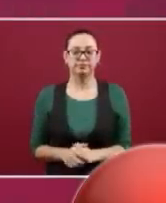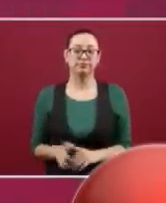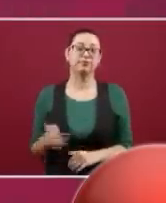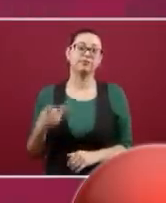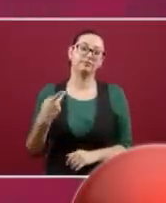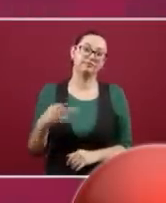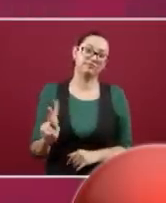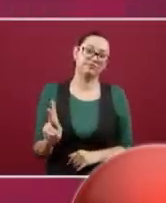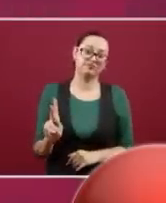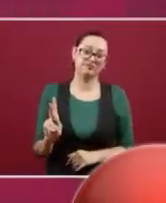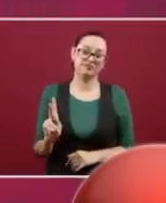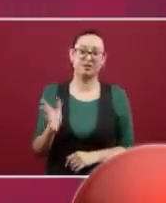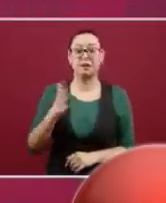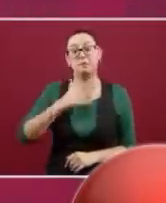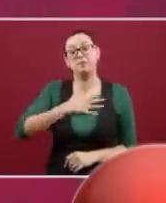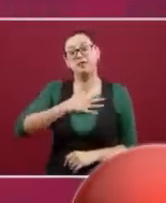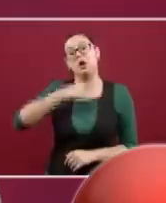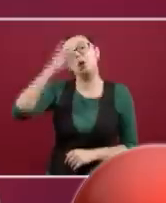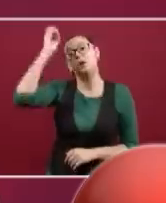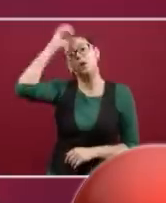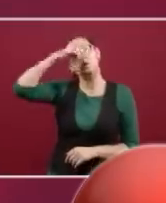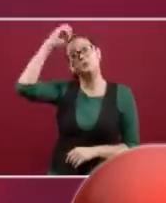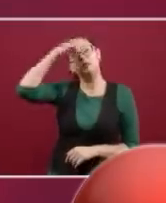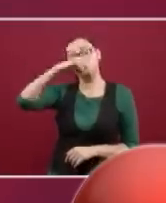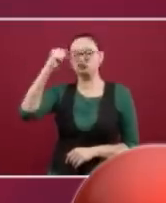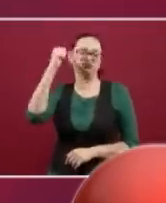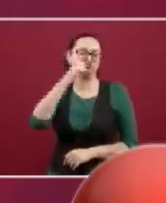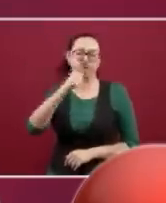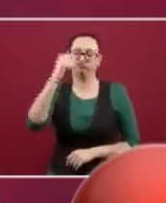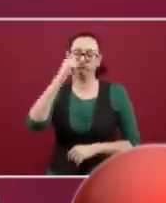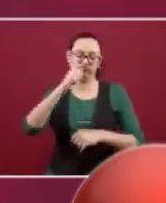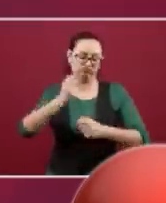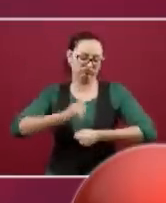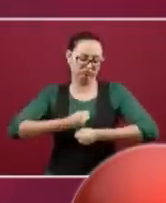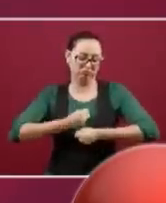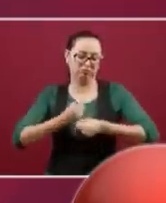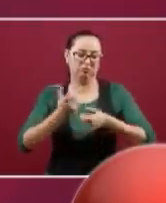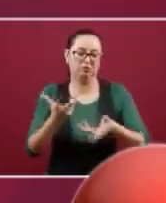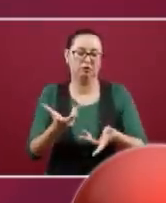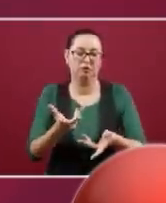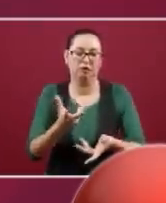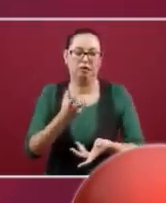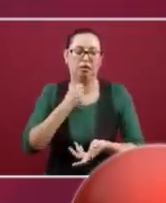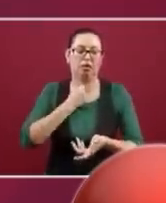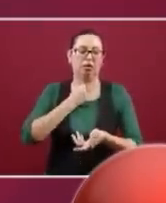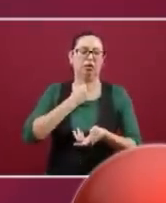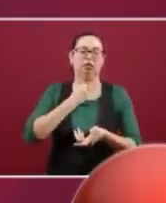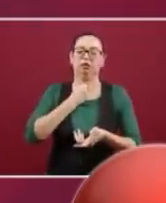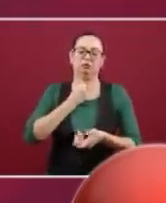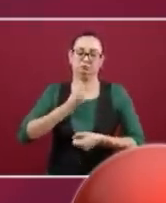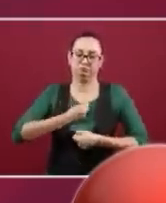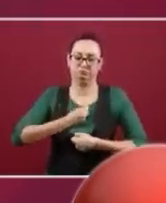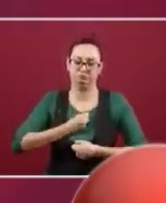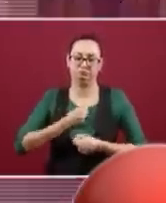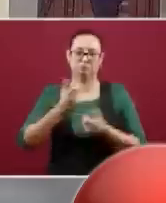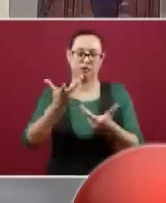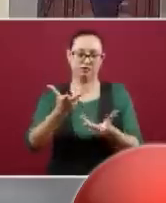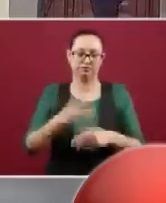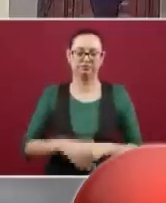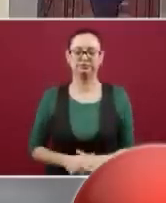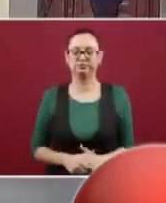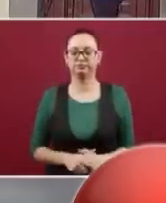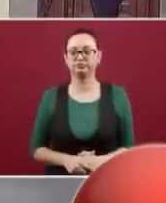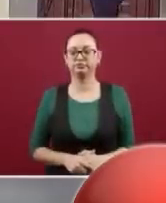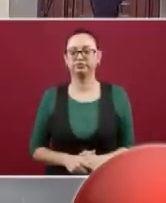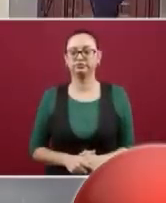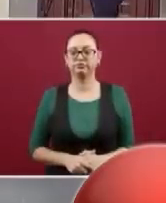Pero siempre digo lo que pienso, entonces no me podía quedar con eso. Bueno,